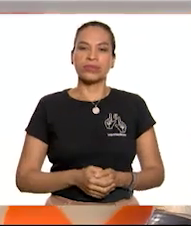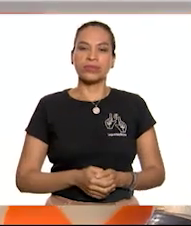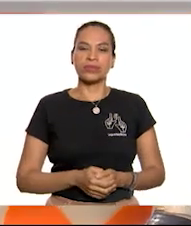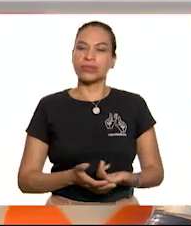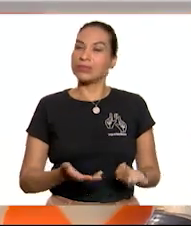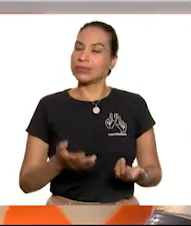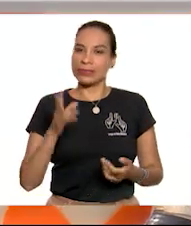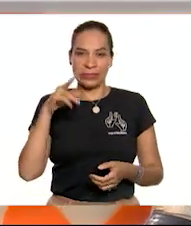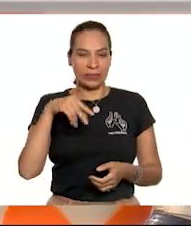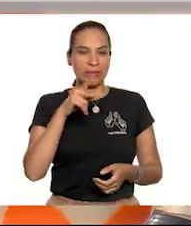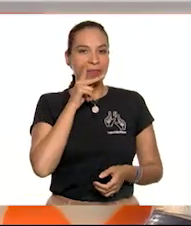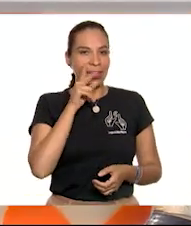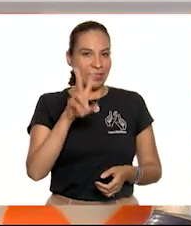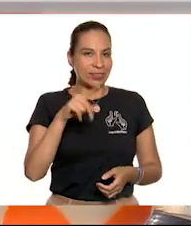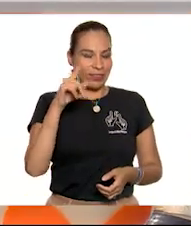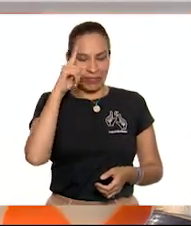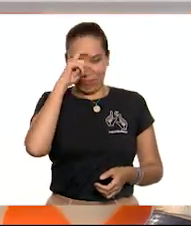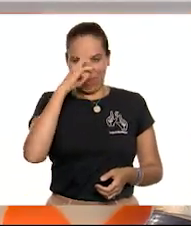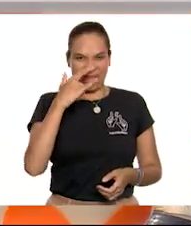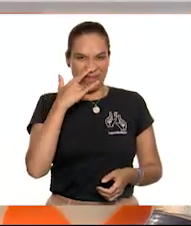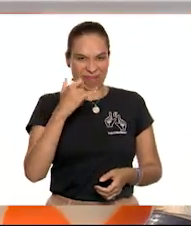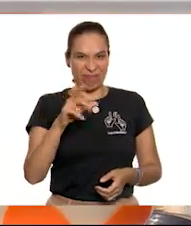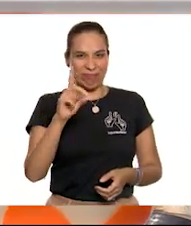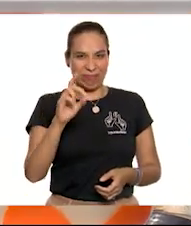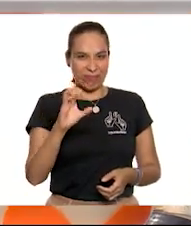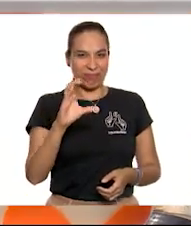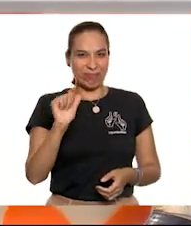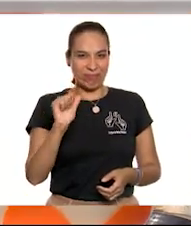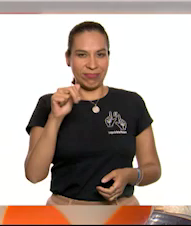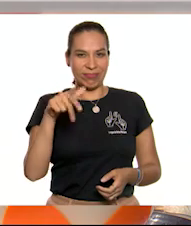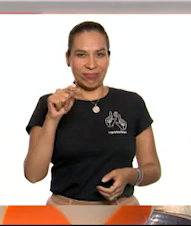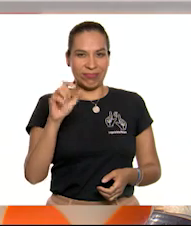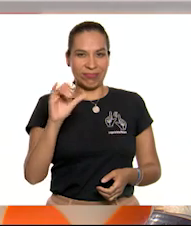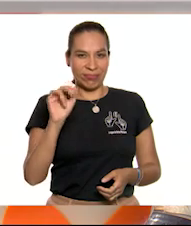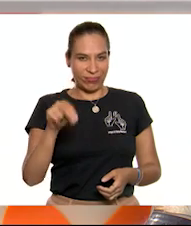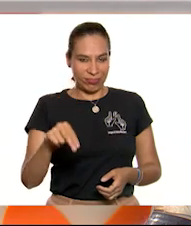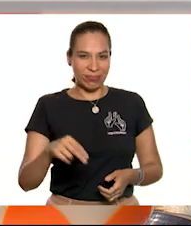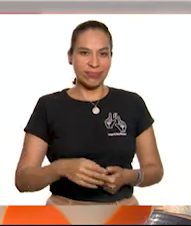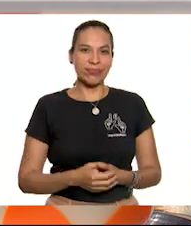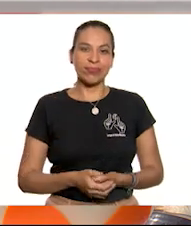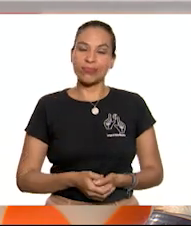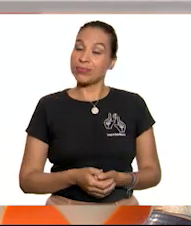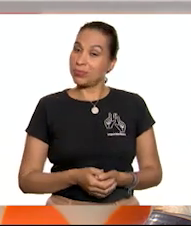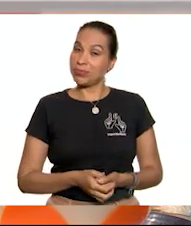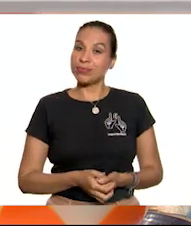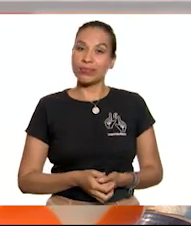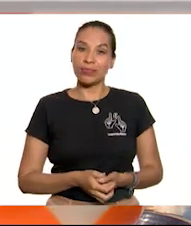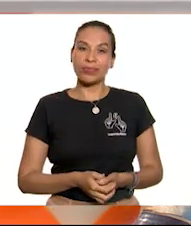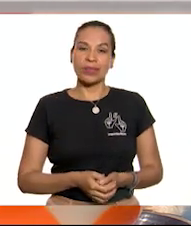Ay, maestra, qué palabra tan rara. ¿Decantación? Decantación.